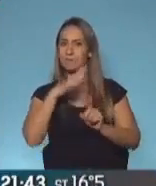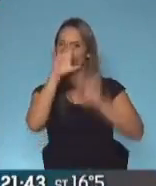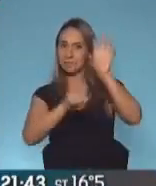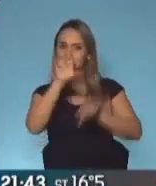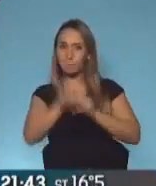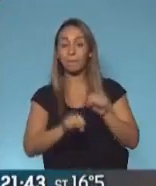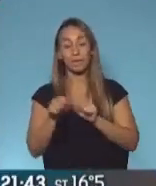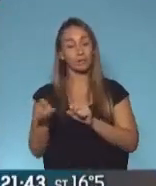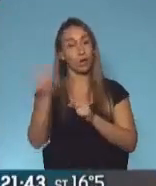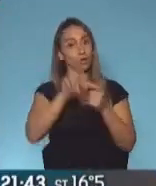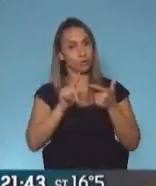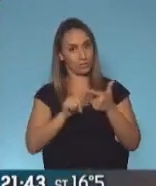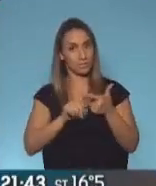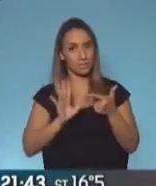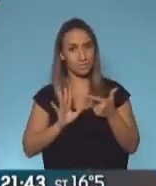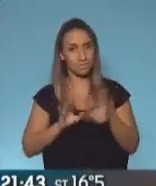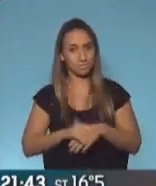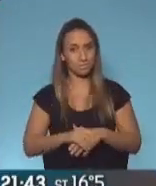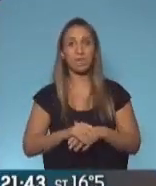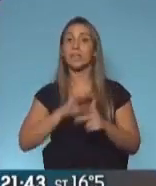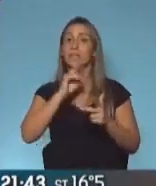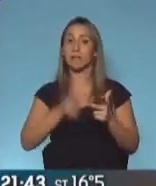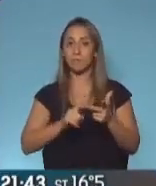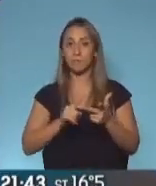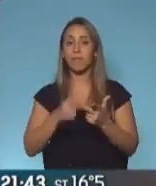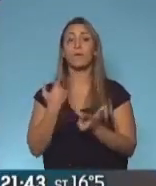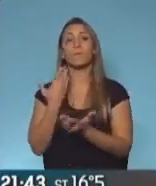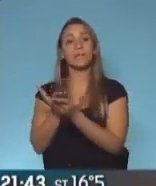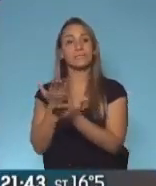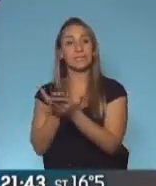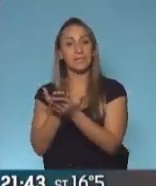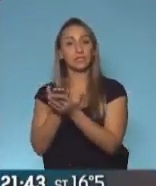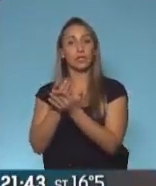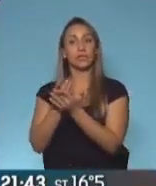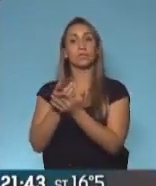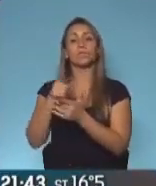temática, obviamente, en esta reunión fue la presentación a los acreedores bajo legislación internacional.